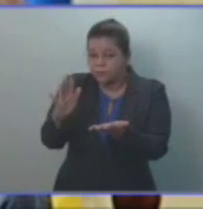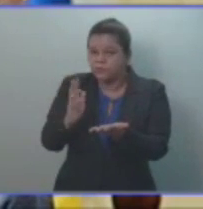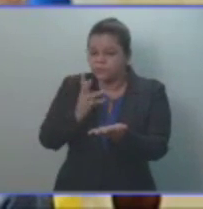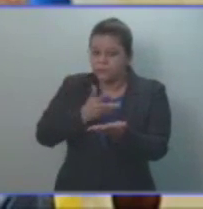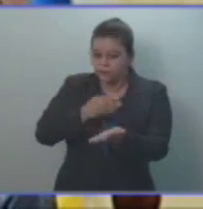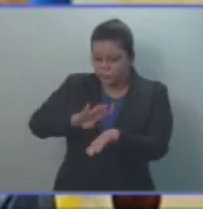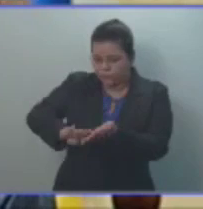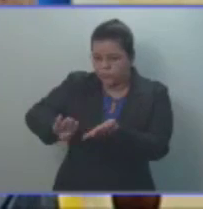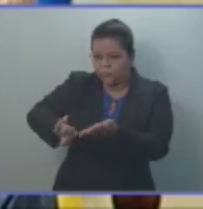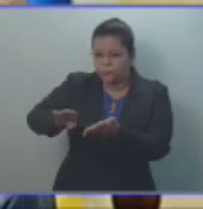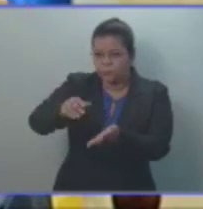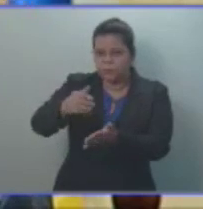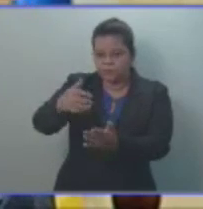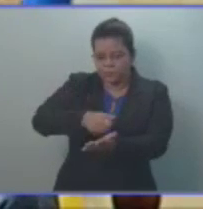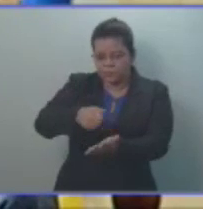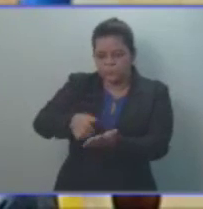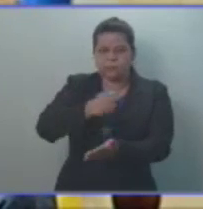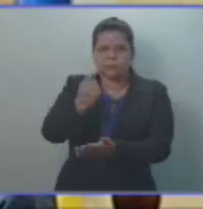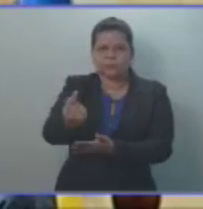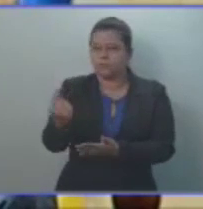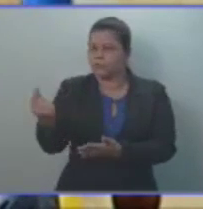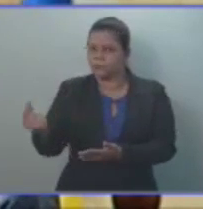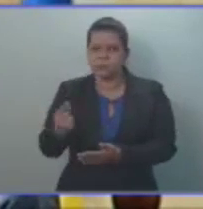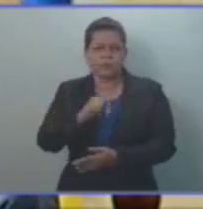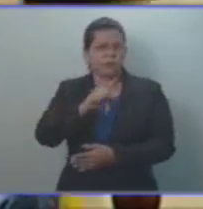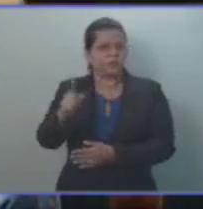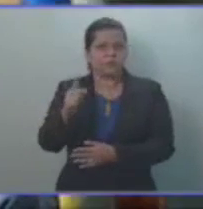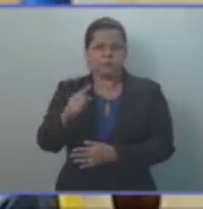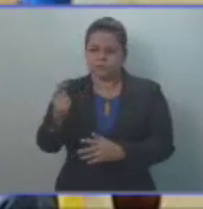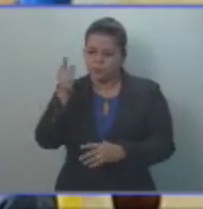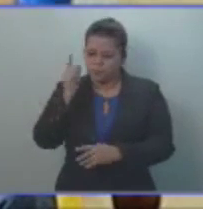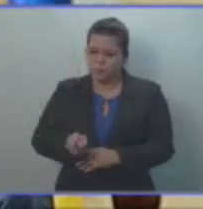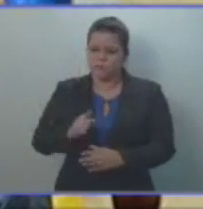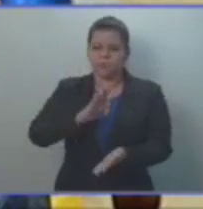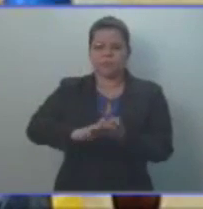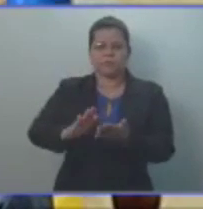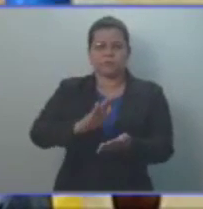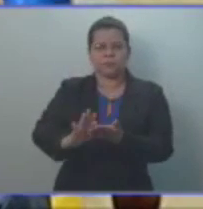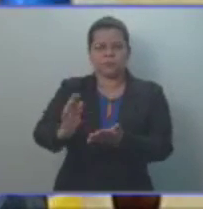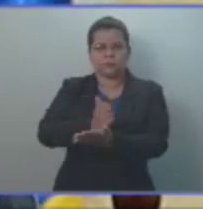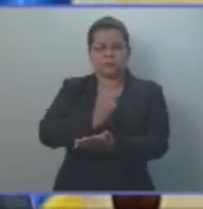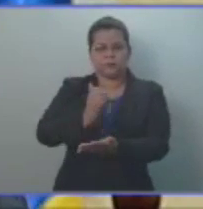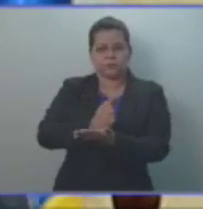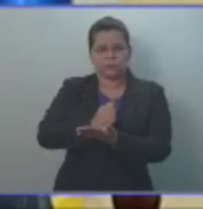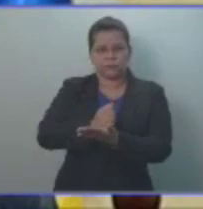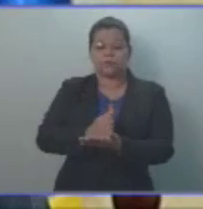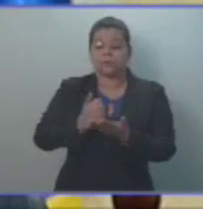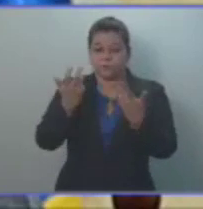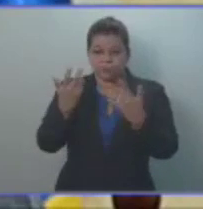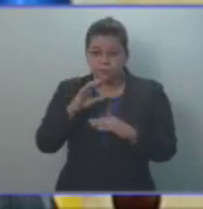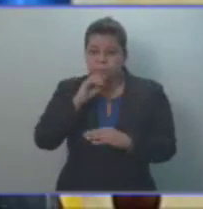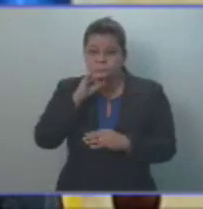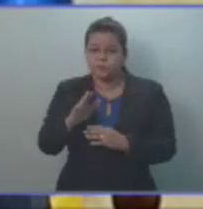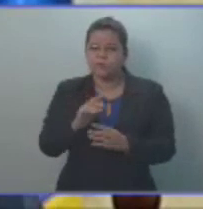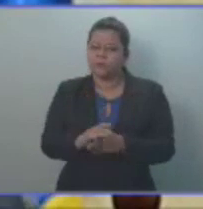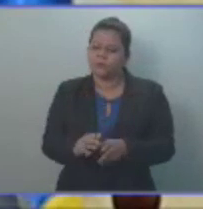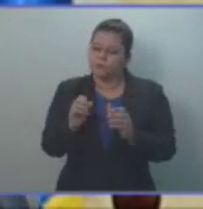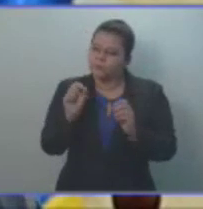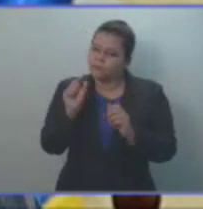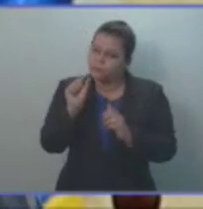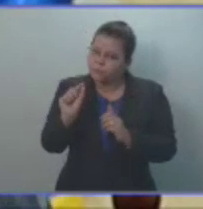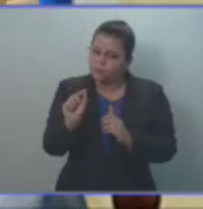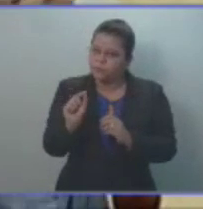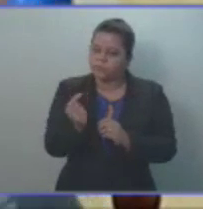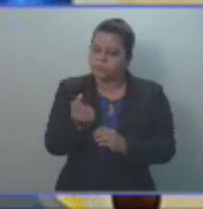del impuesto, porque son las personas que no llegan al umbral que están obligadas a pagar el impuesto. Estamos hablando de los pequeños